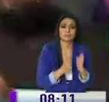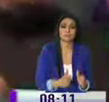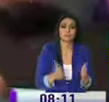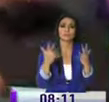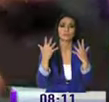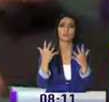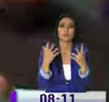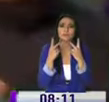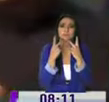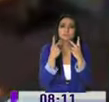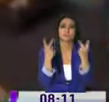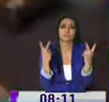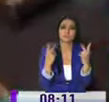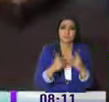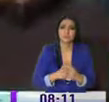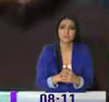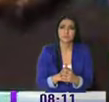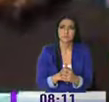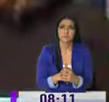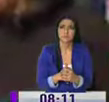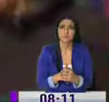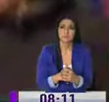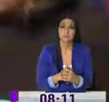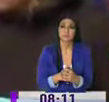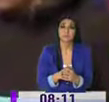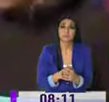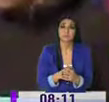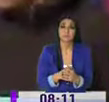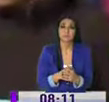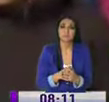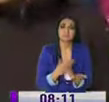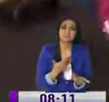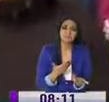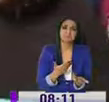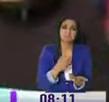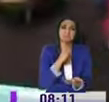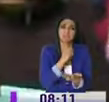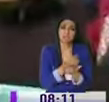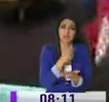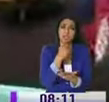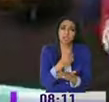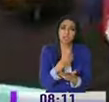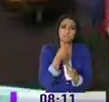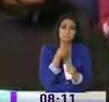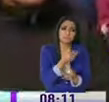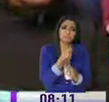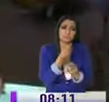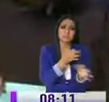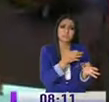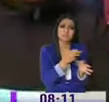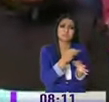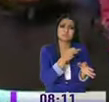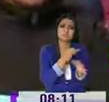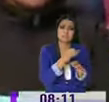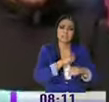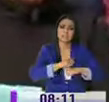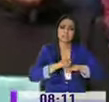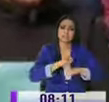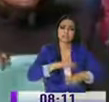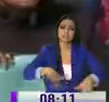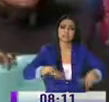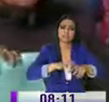en el cual expuso argumentos contundentes sobre la cuestión que tenemos aquí